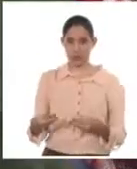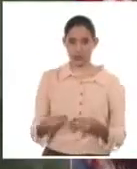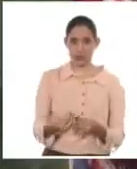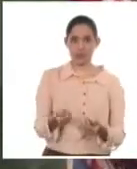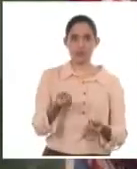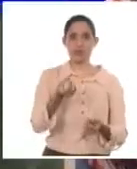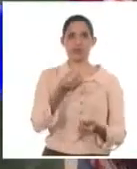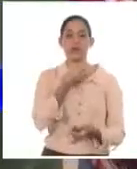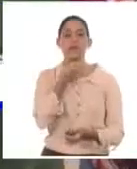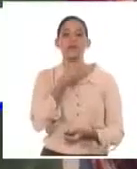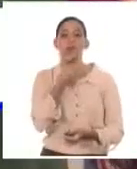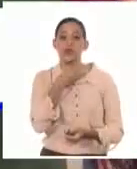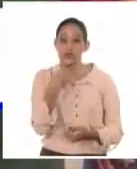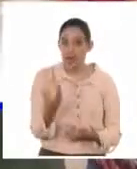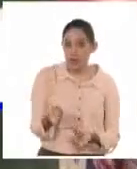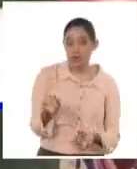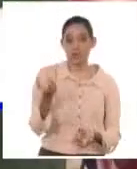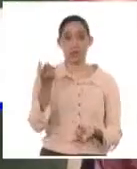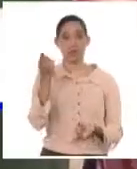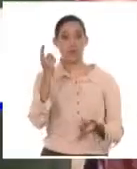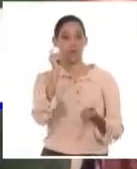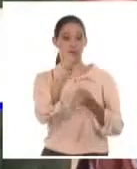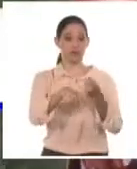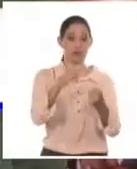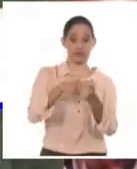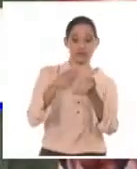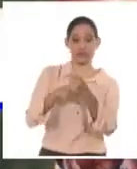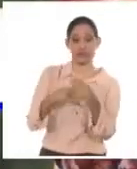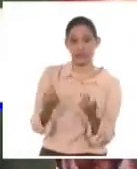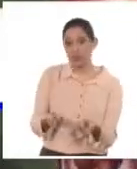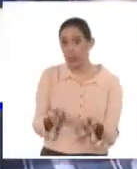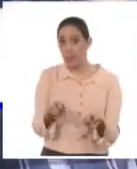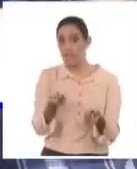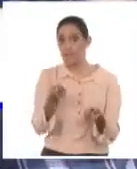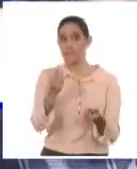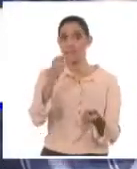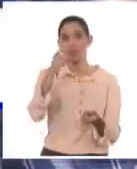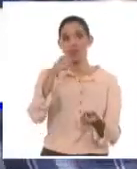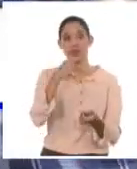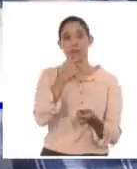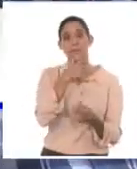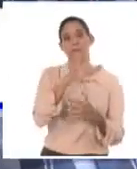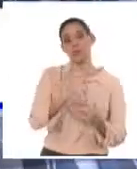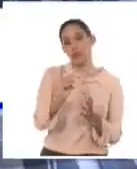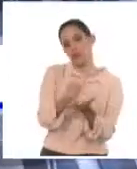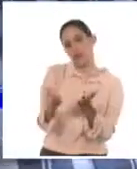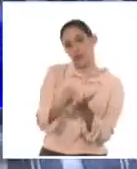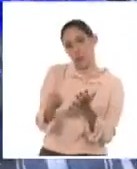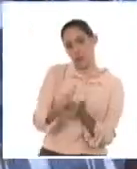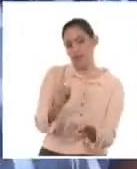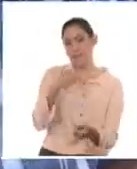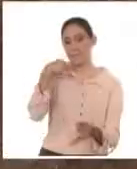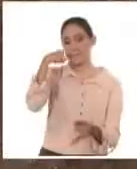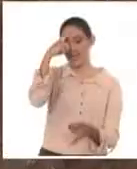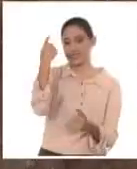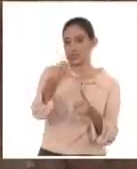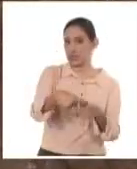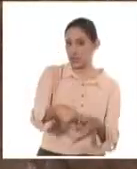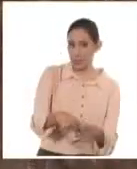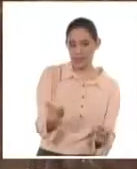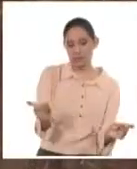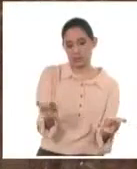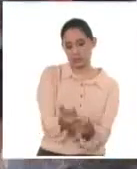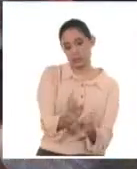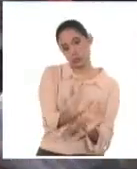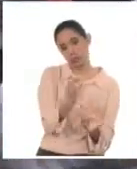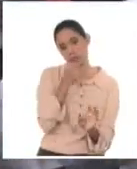maíz, tenemos previsto yuca, tomate en diciembre y frijol en septiembre. Fundamentalmente esos cultivos, que son de ciclo corto. Al